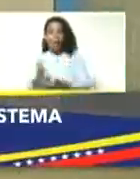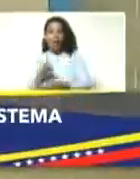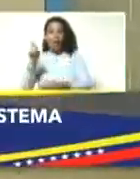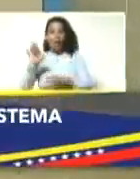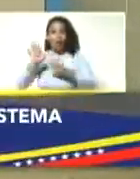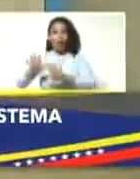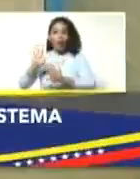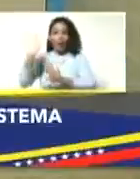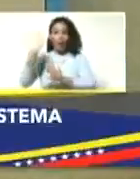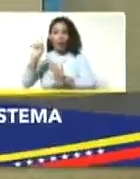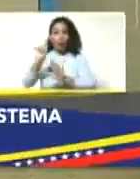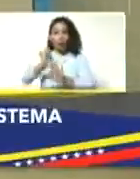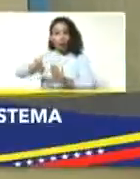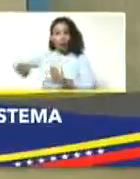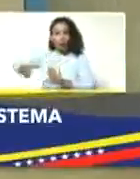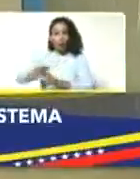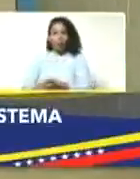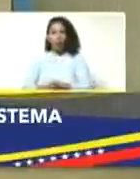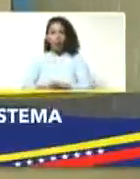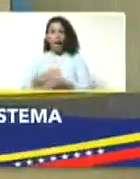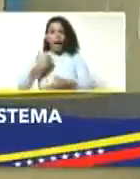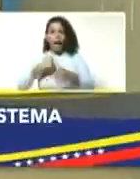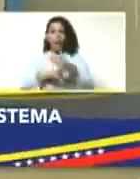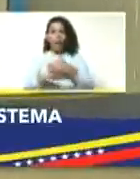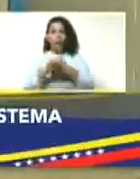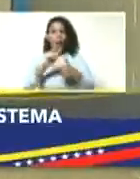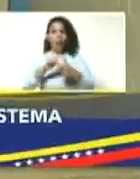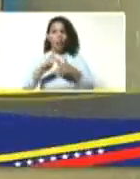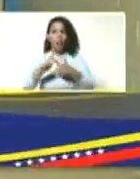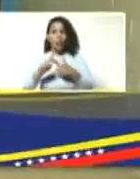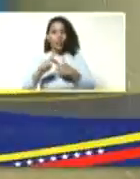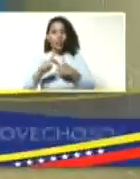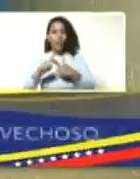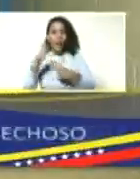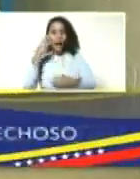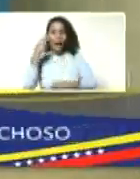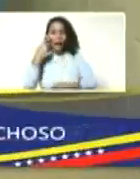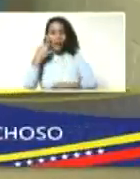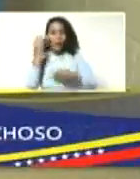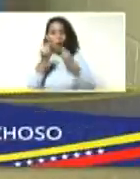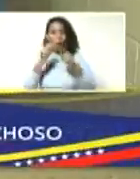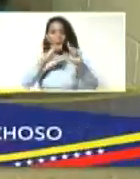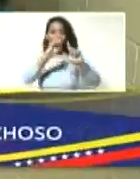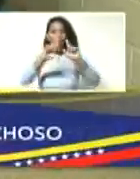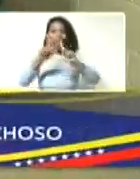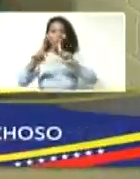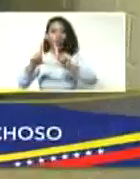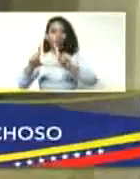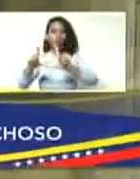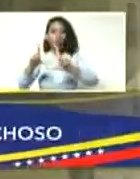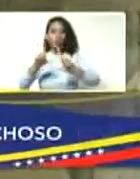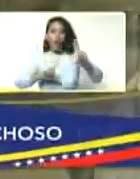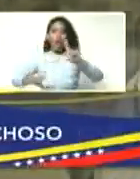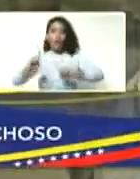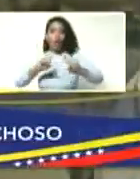quedas aquí. Aquí vamos entonces, me dicen, a ver el laboratorio. Vamos a comenzar primero la biblioteca. Con la biblioteca.